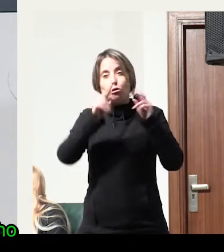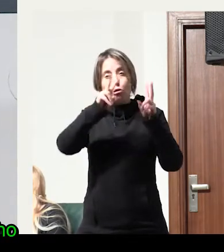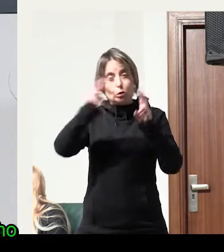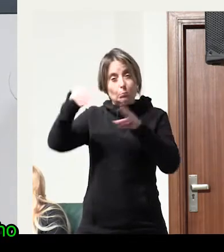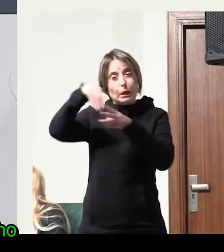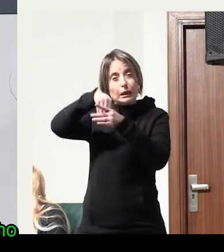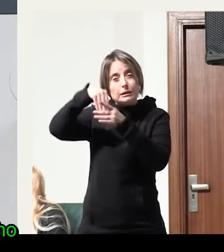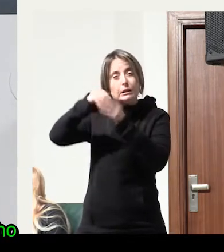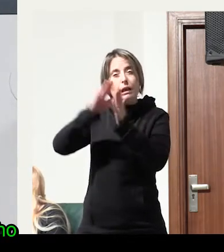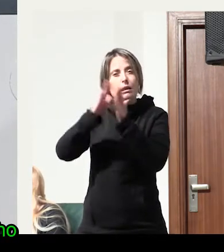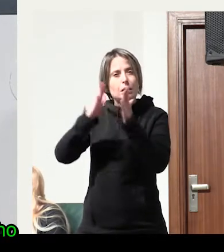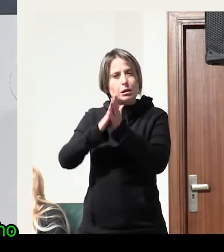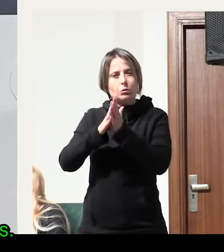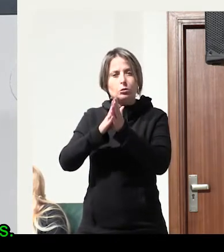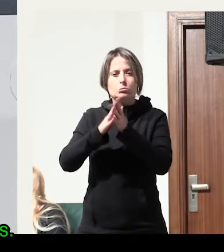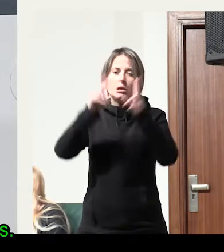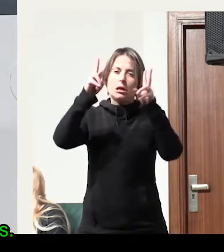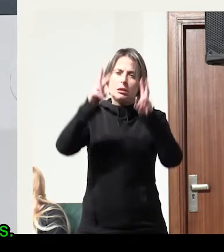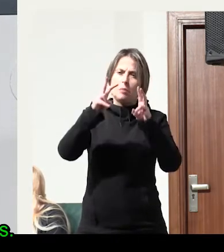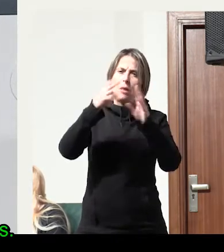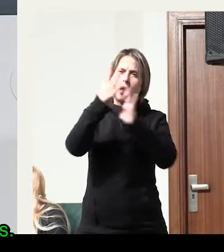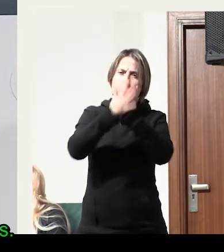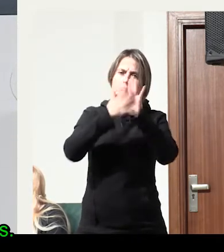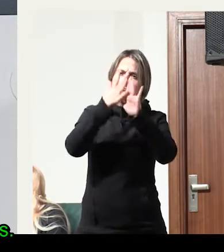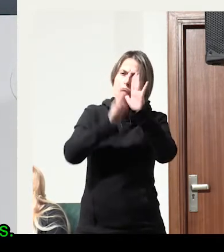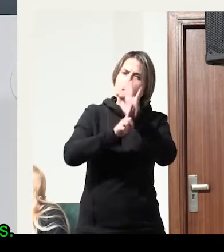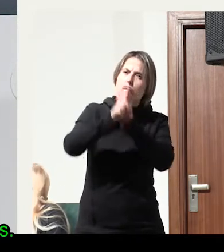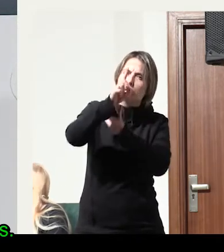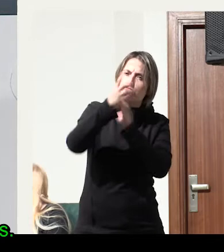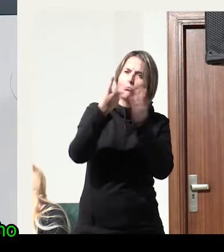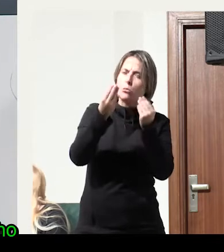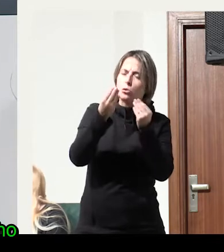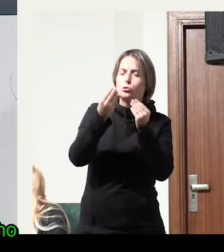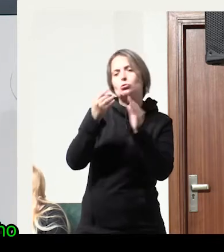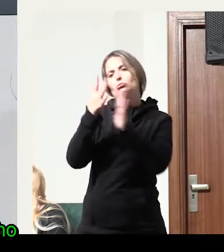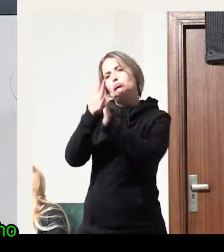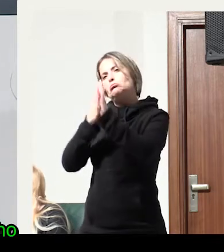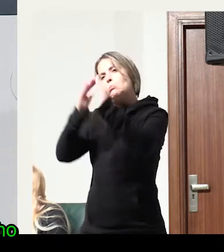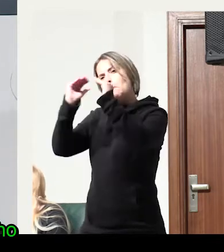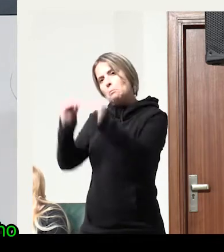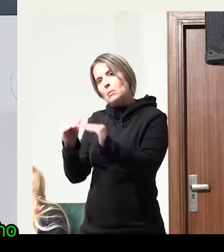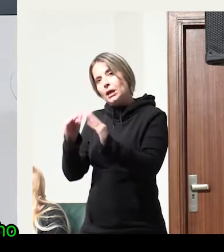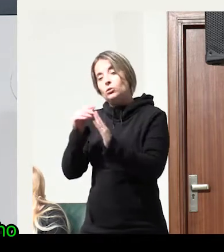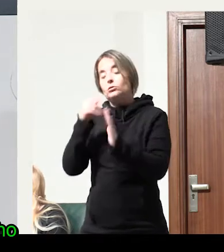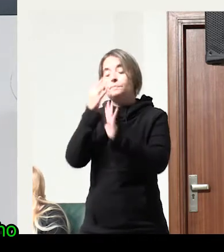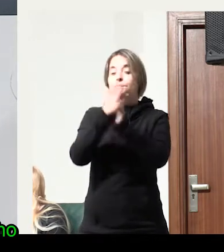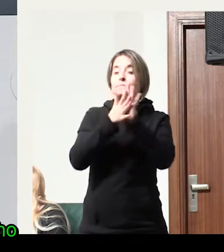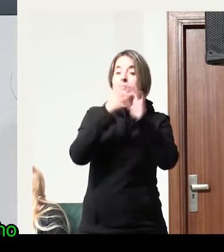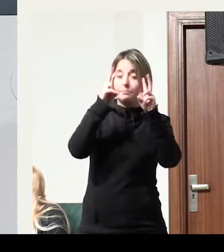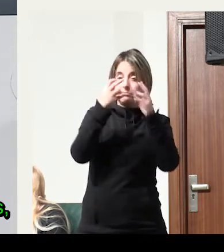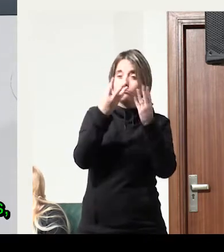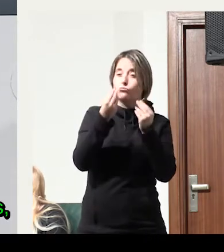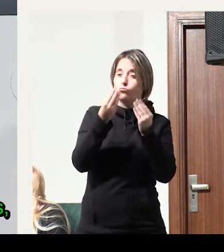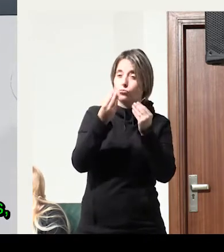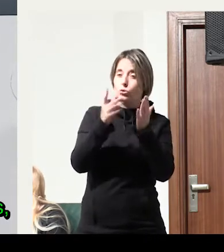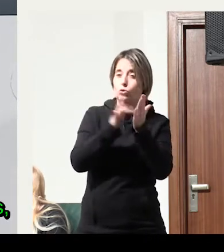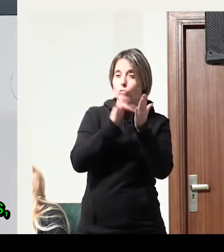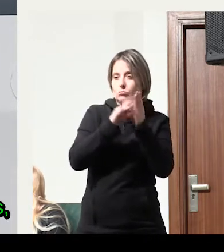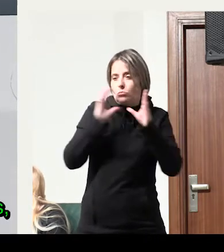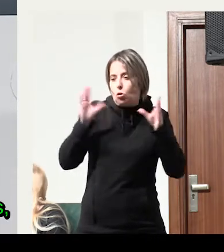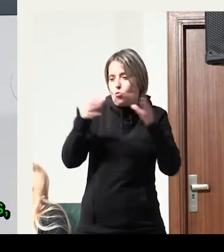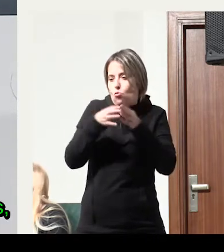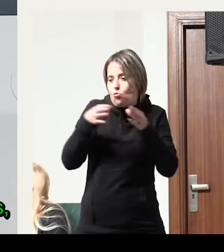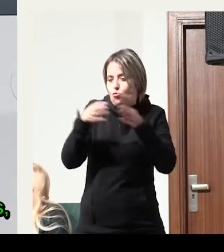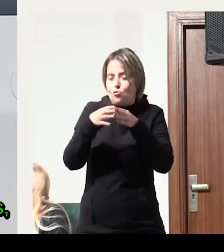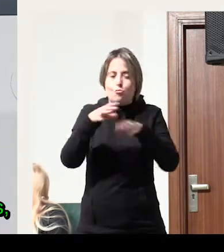algunos temas sobre los que hablamos mucho y otros temas sobre los que se habla menos. Y hay algunos temas sobre los que hablamos mucho en cuadrillas o con las amigas